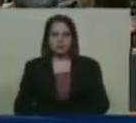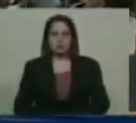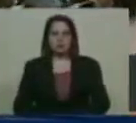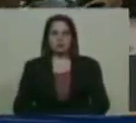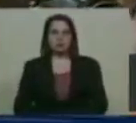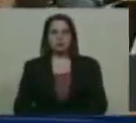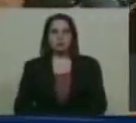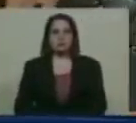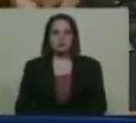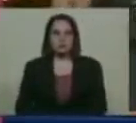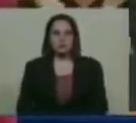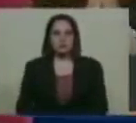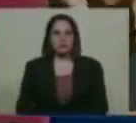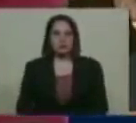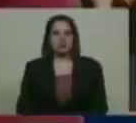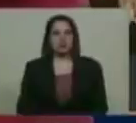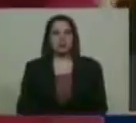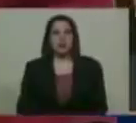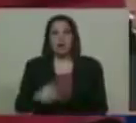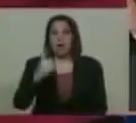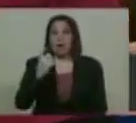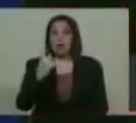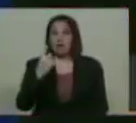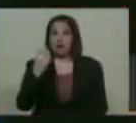Hay cosas que faltan por hacer, María.